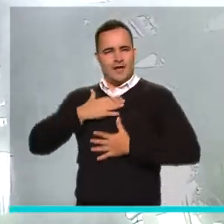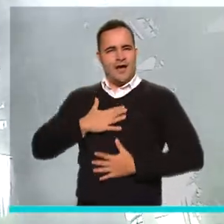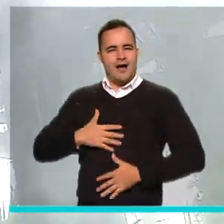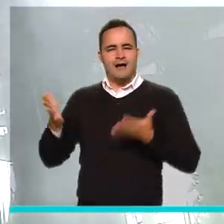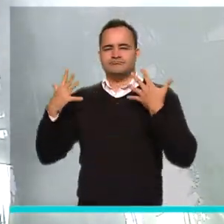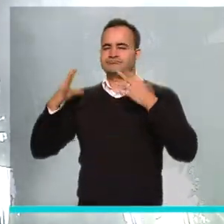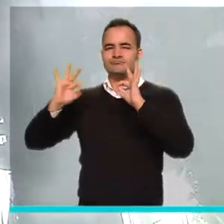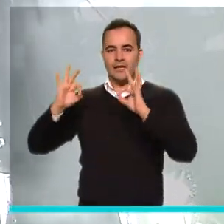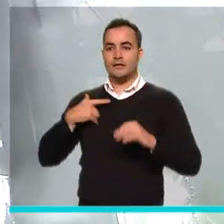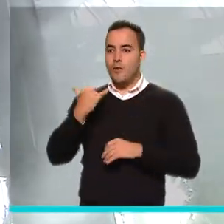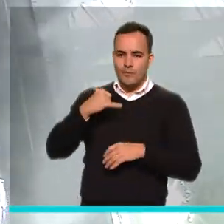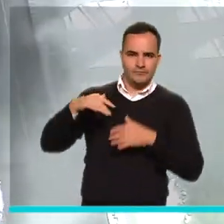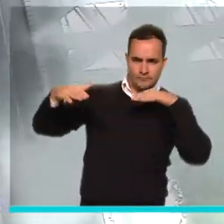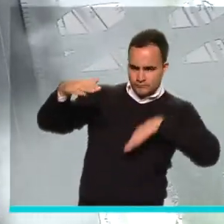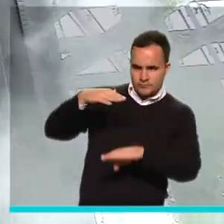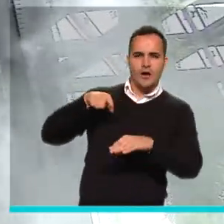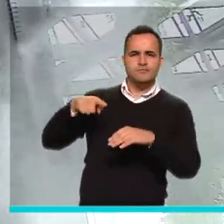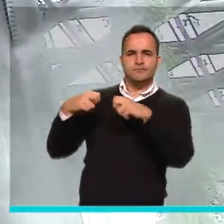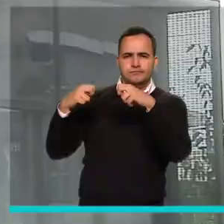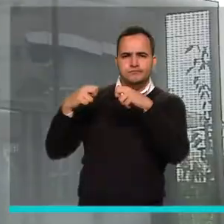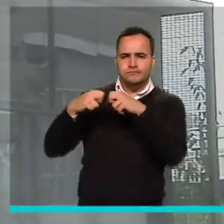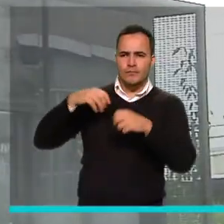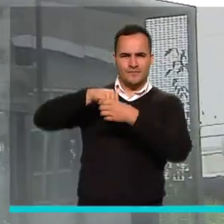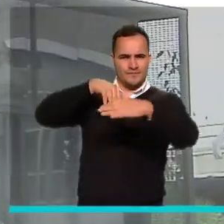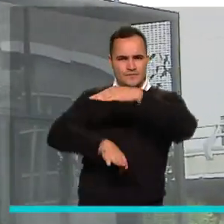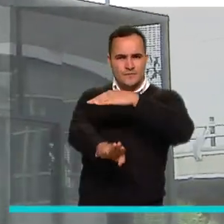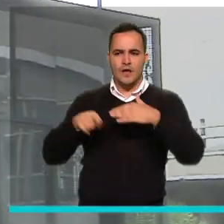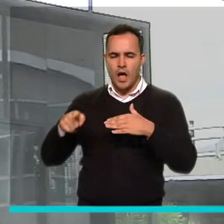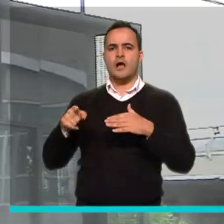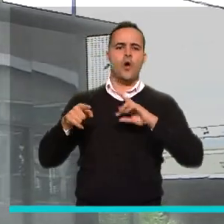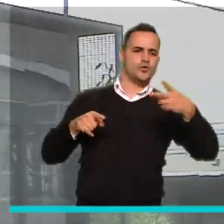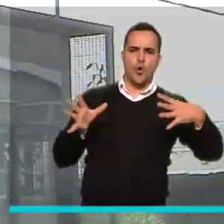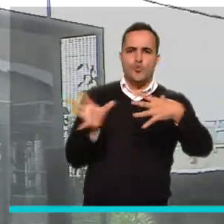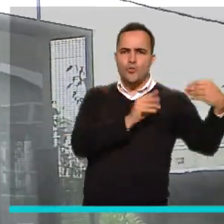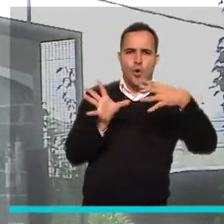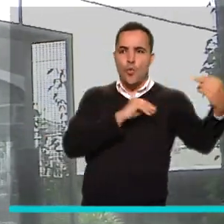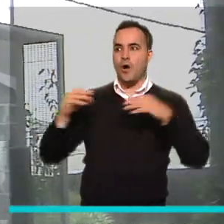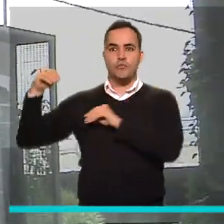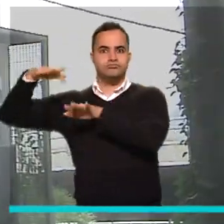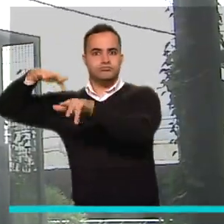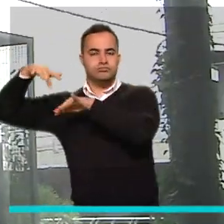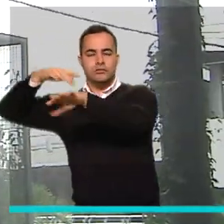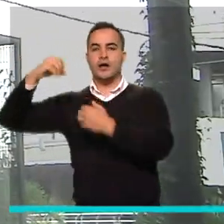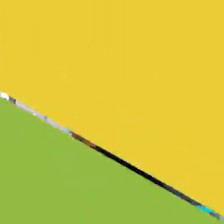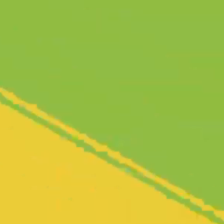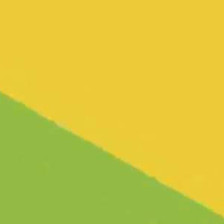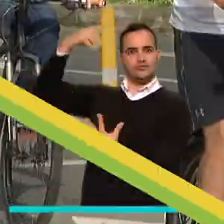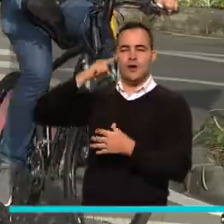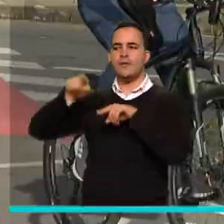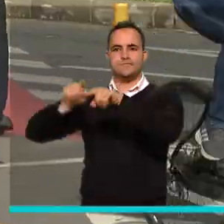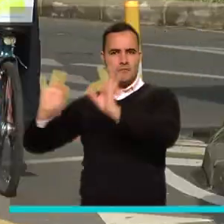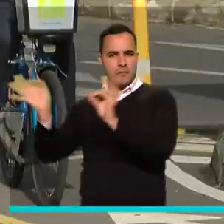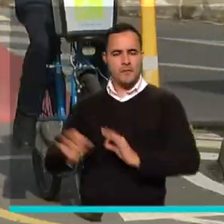equipos electromecánicos en el soterrado 1B, equipos de bombeo, ventilación e iluminación. Avanza